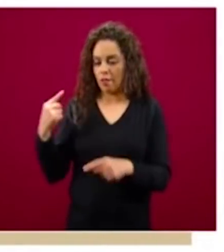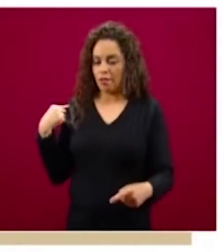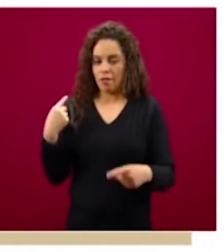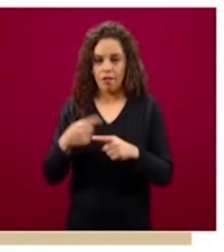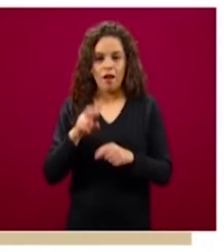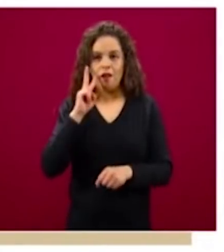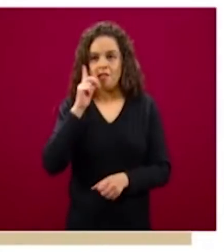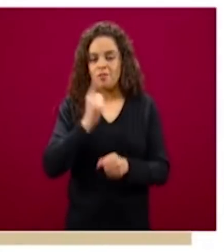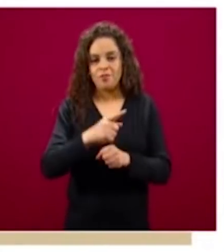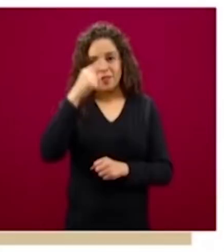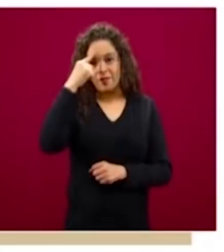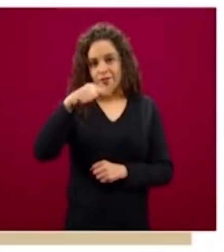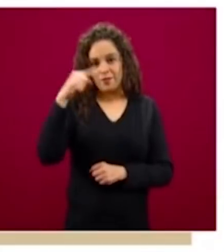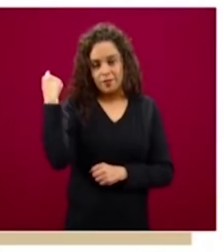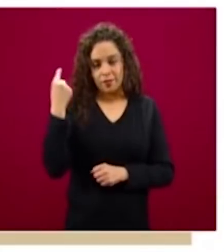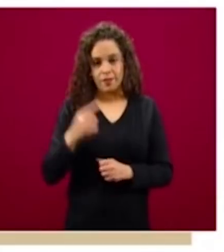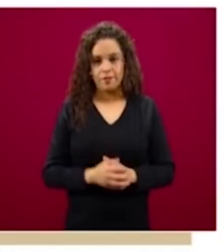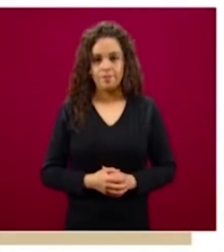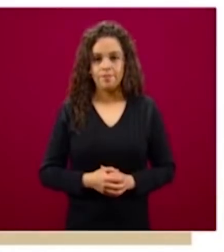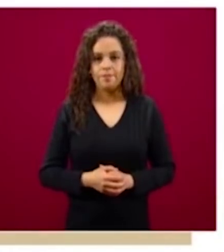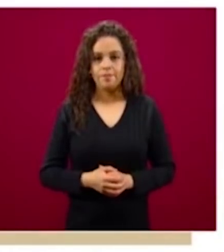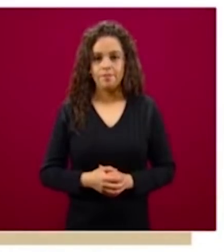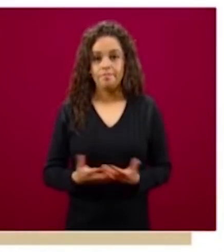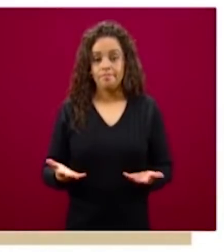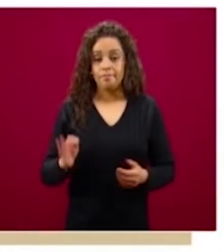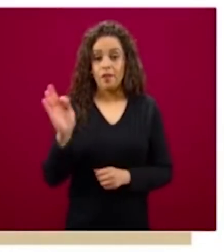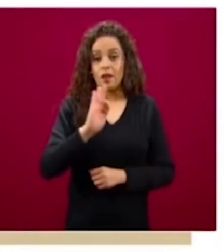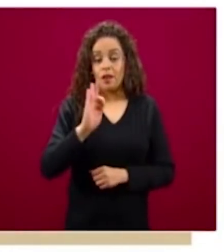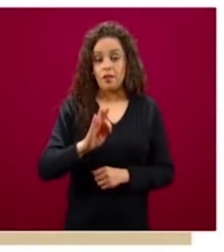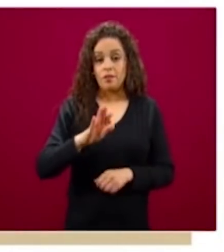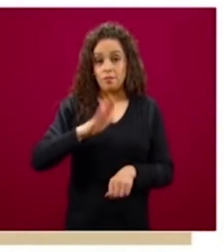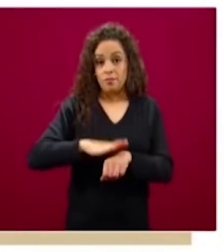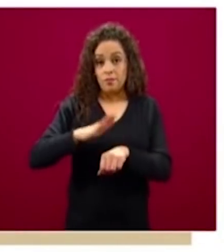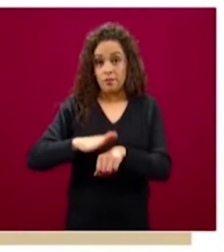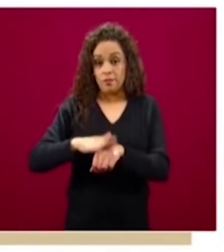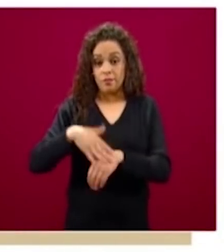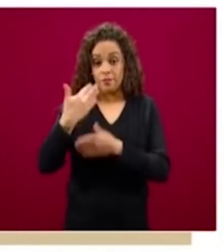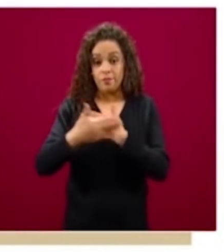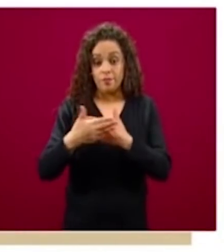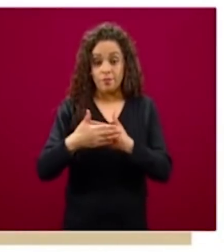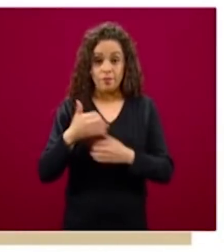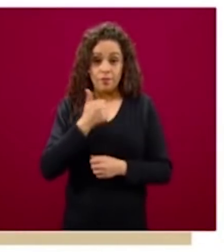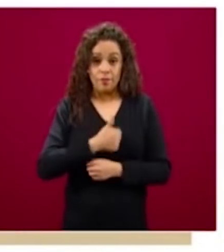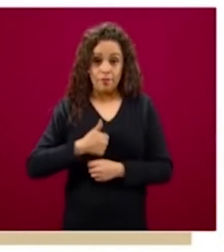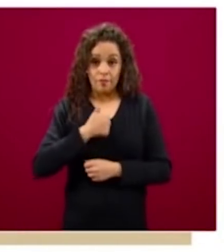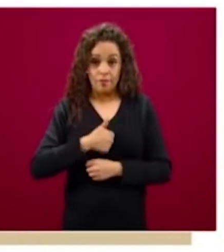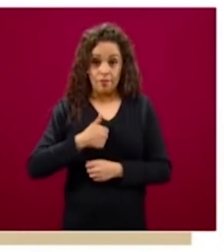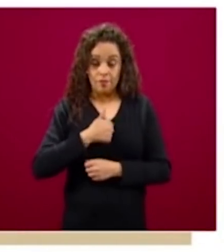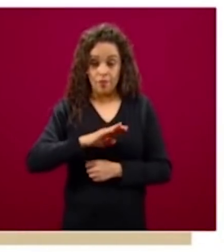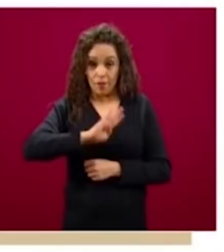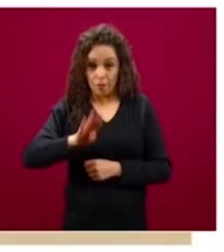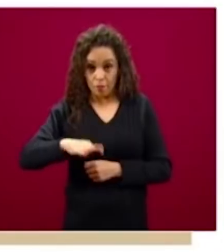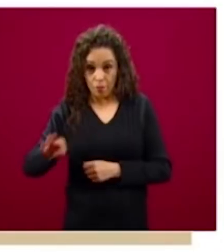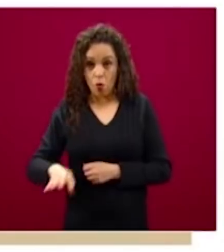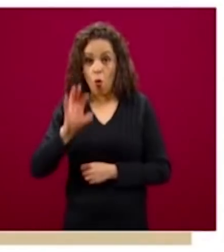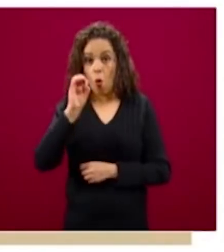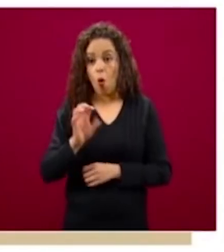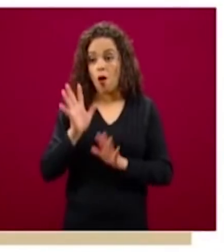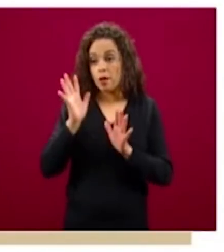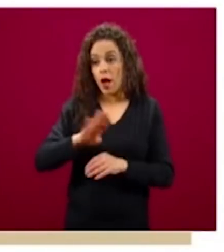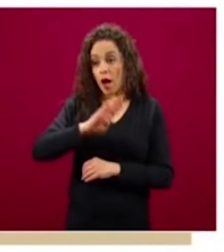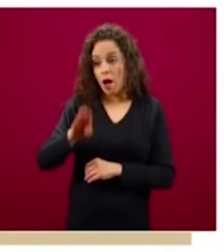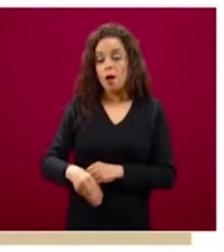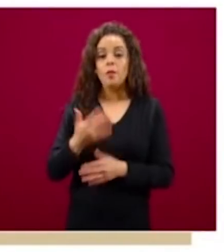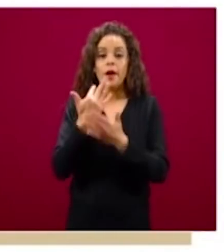de que en su momento pudiéramos sumar las defunciones que todavía están pendientes de un resultado, que son precisamente las que están en el